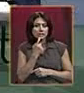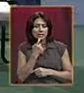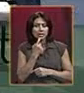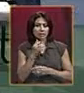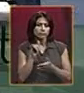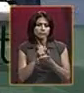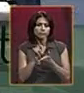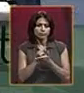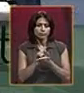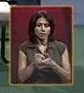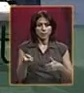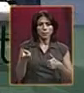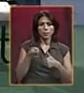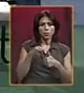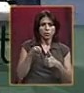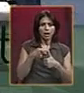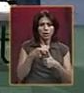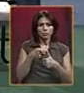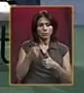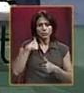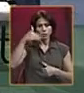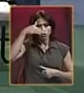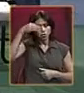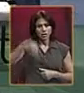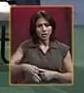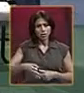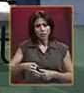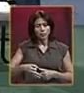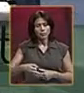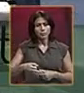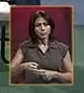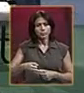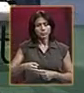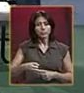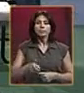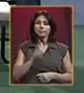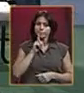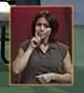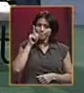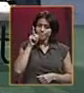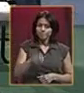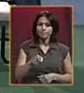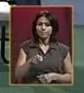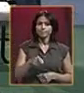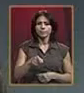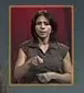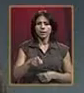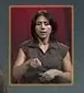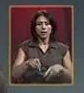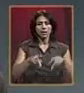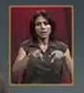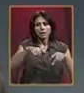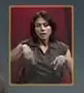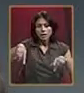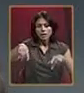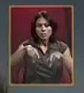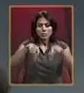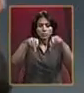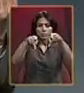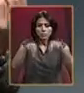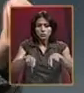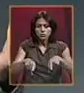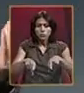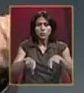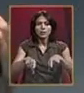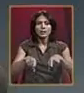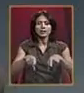observaciones. Por un lado, yo creo que si bien es cierto, de parte de quienes están profundamente involucrados, sea